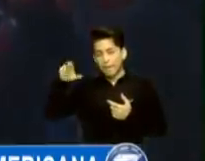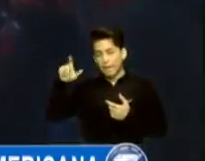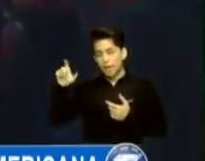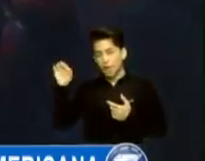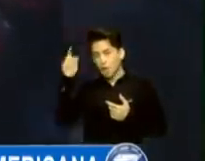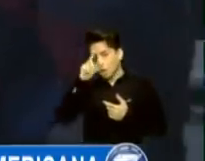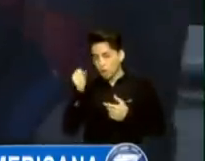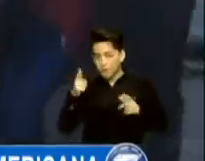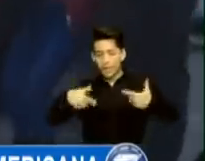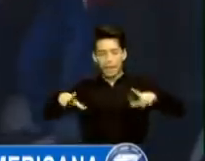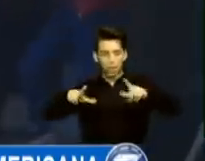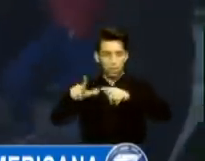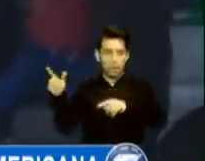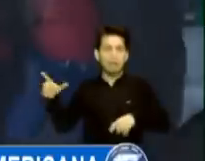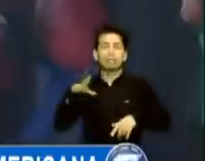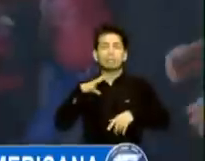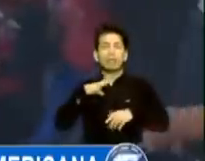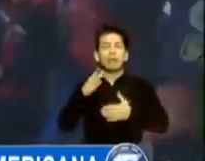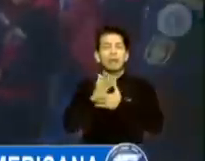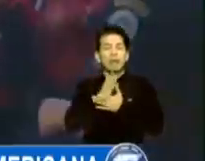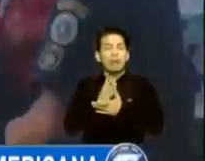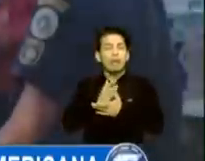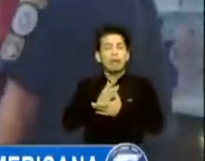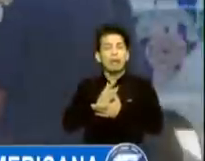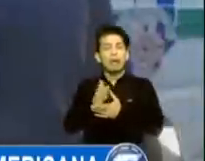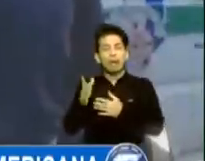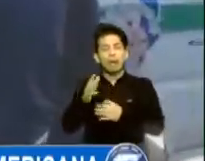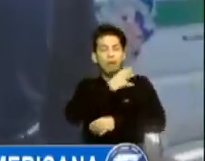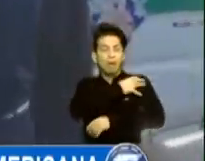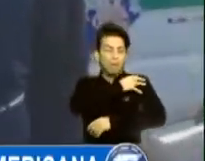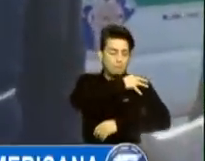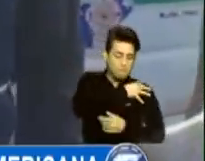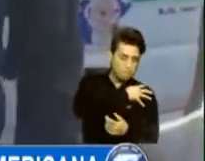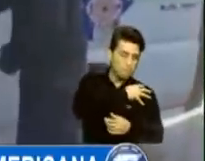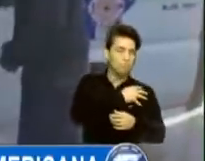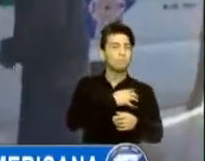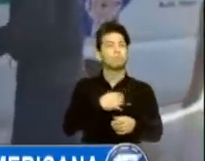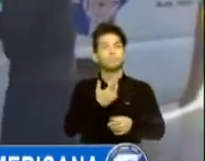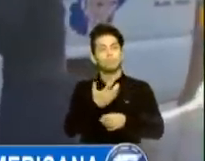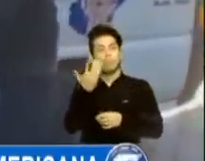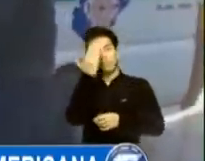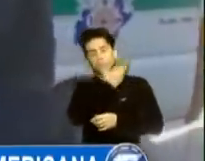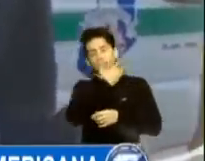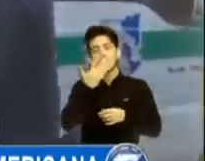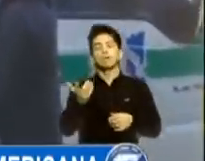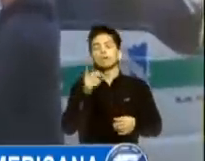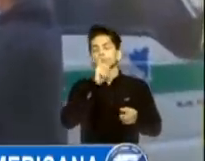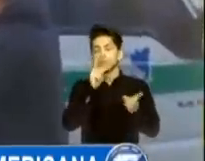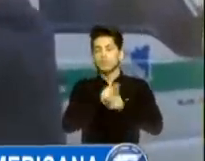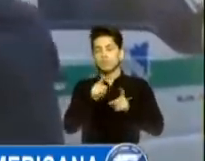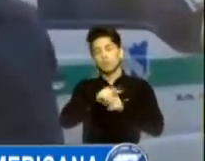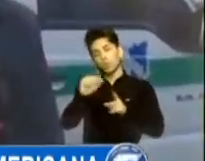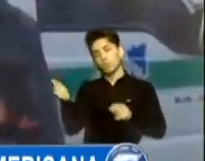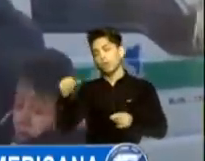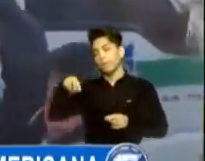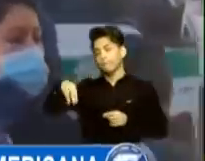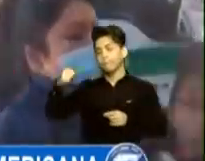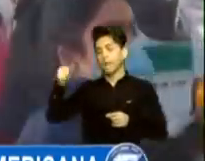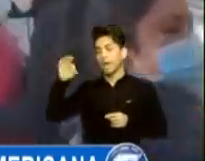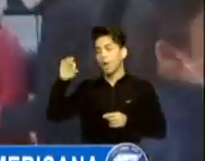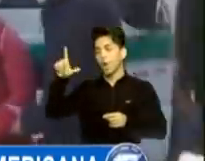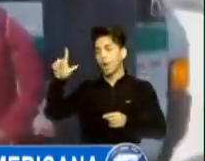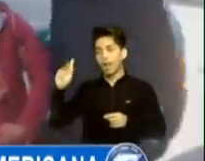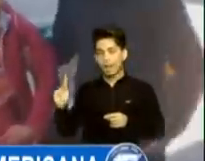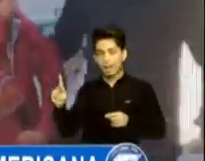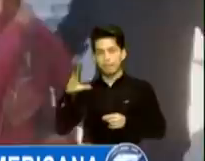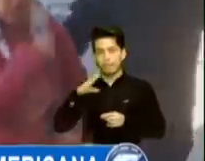este segundo hecho, pudimos trasladar a Maolín Hernández, de 13 años, originario de San